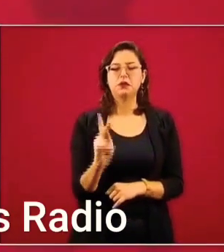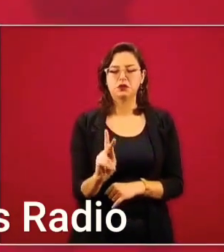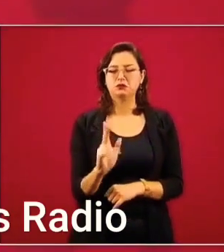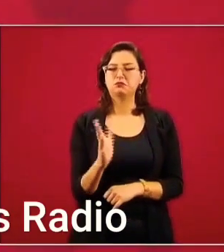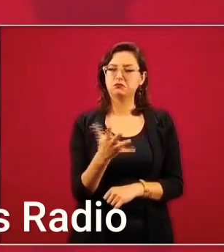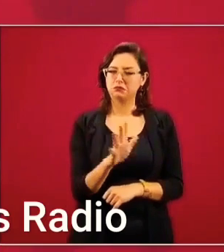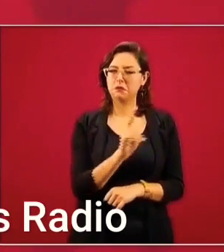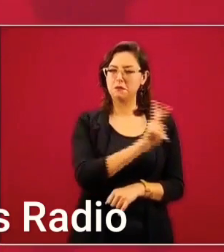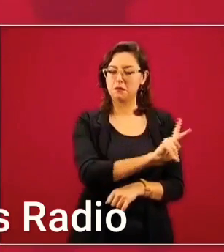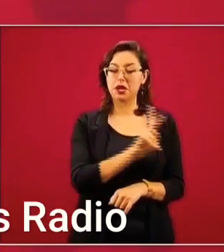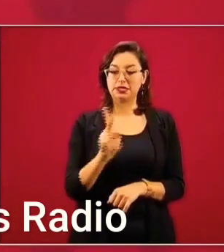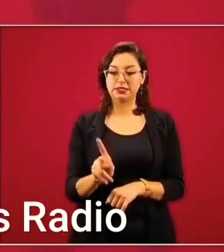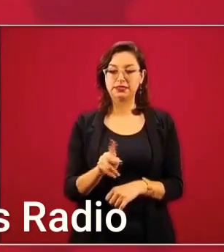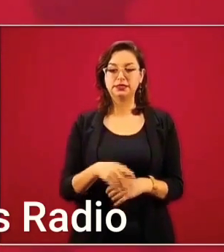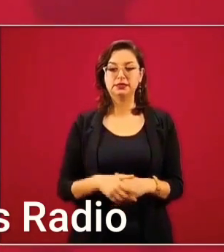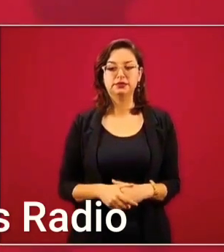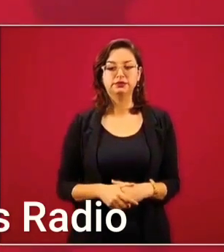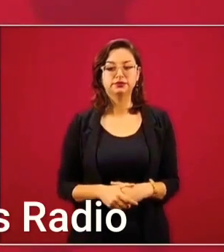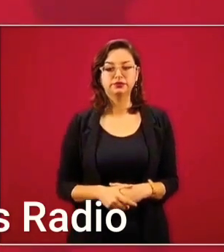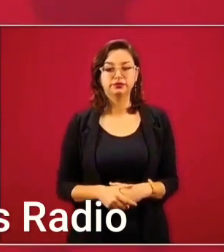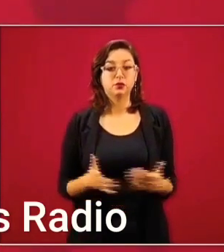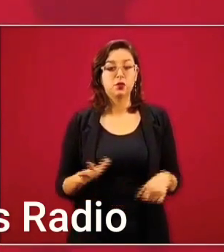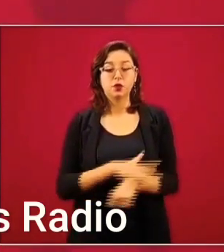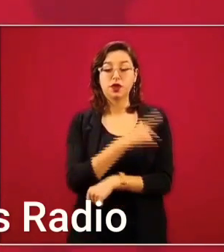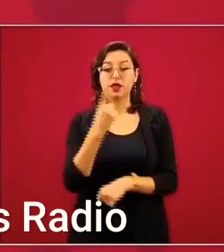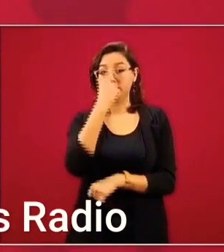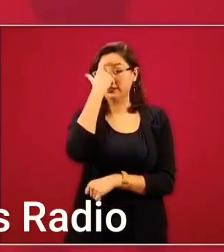Este es un modelo mexicano.